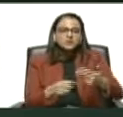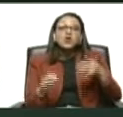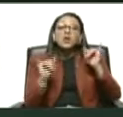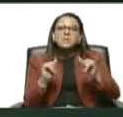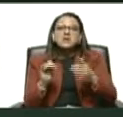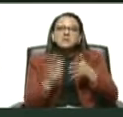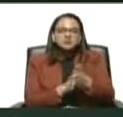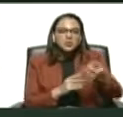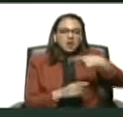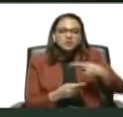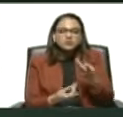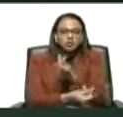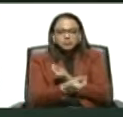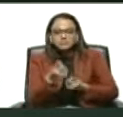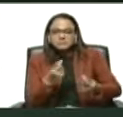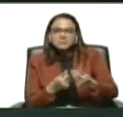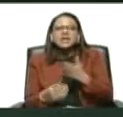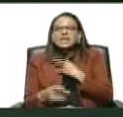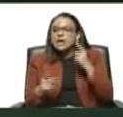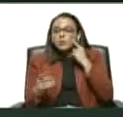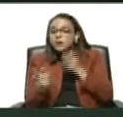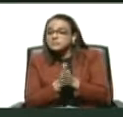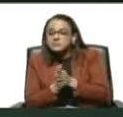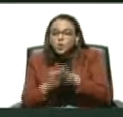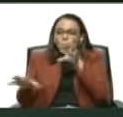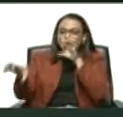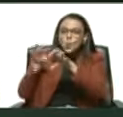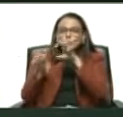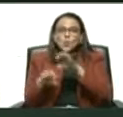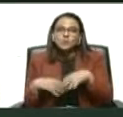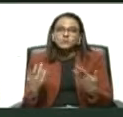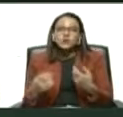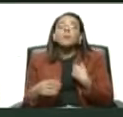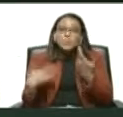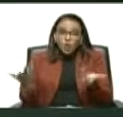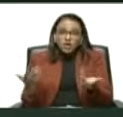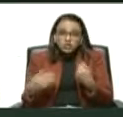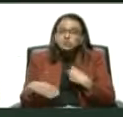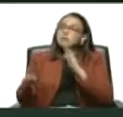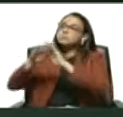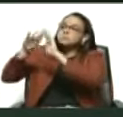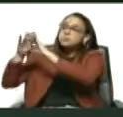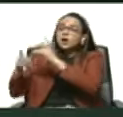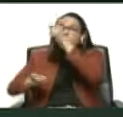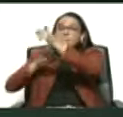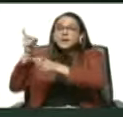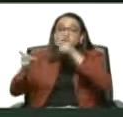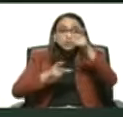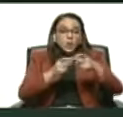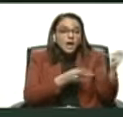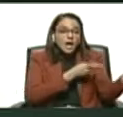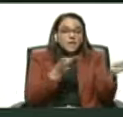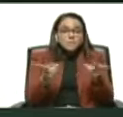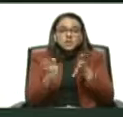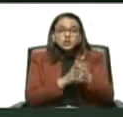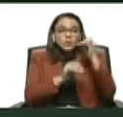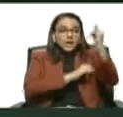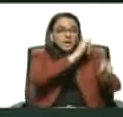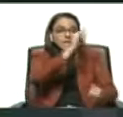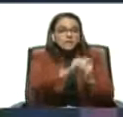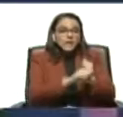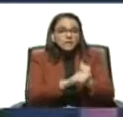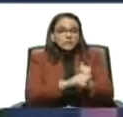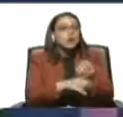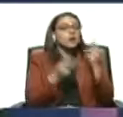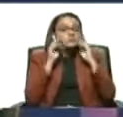digo también a nuestros invitados internacionales que hay un tema de unión nacional.